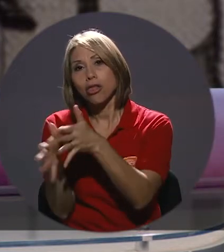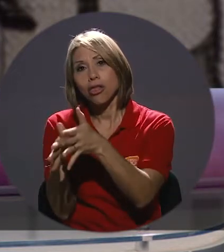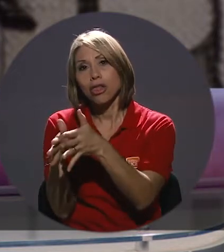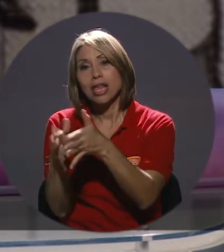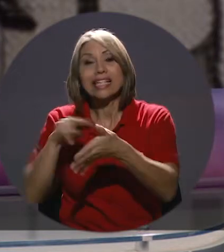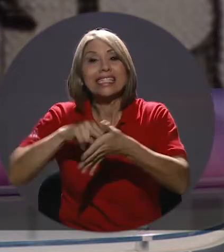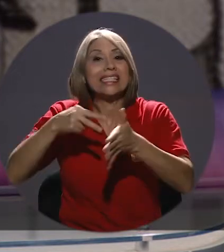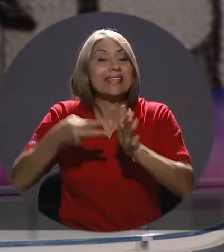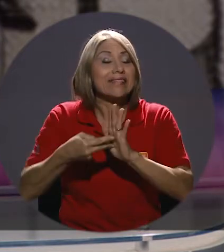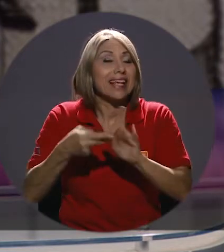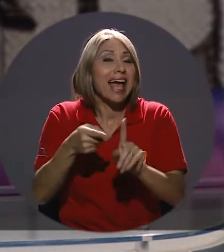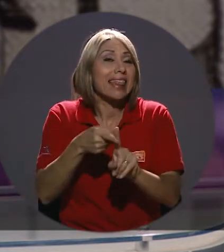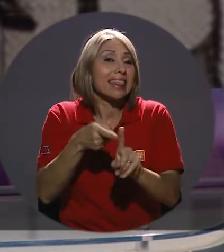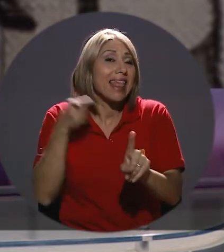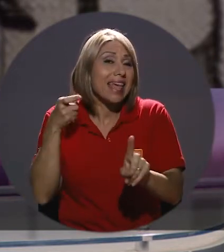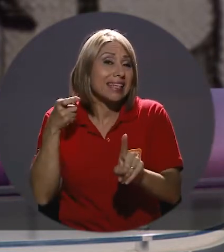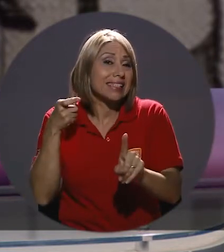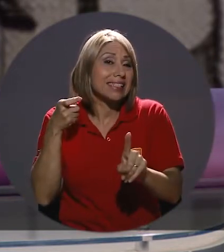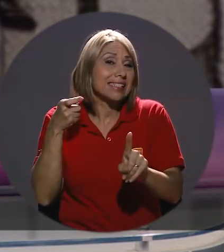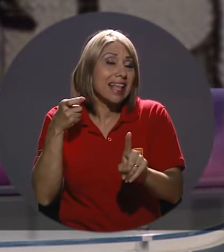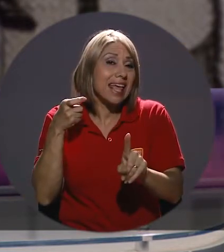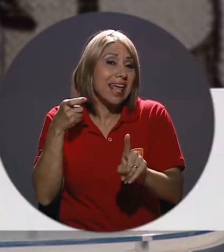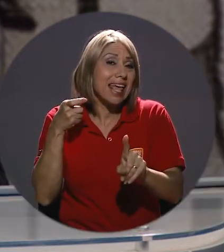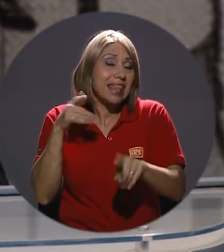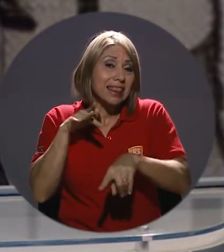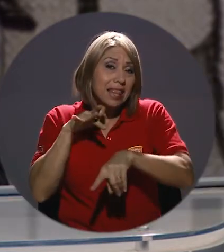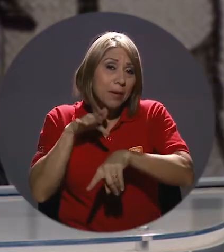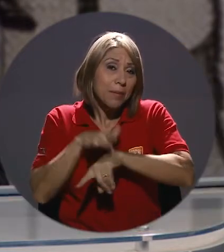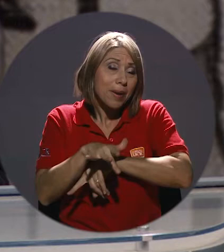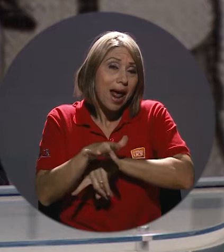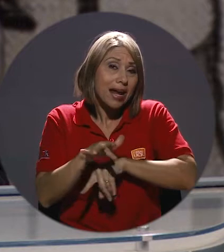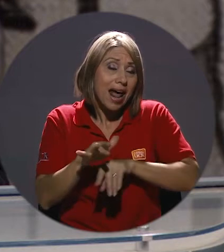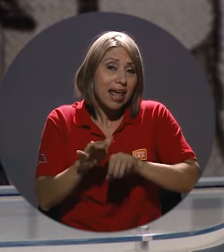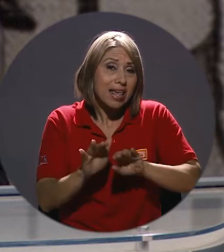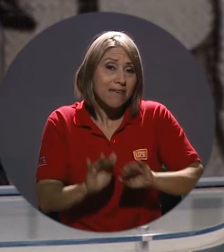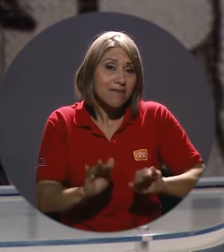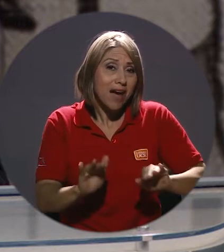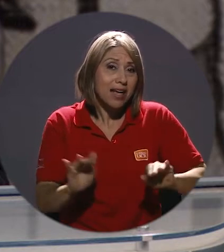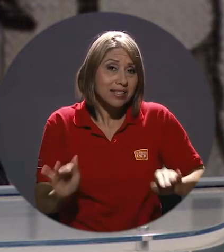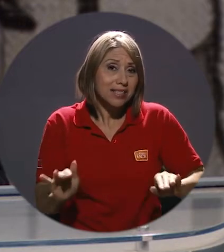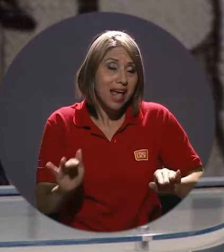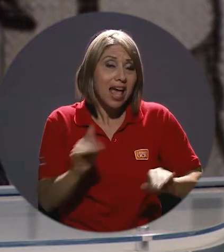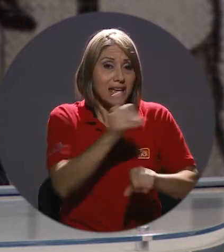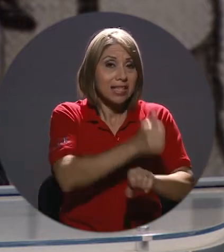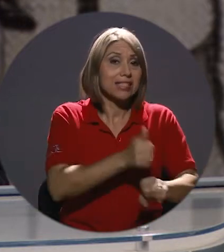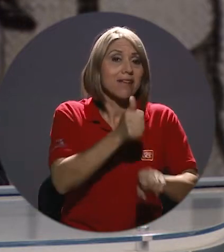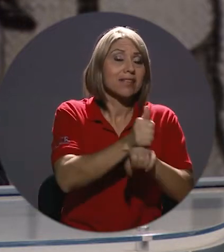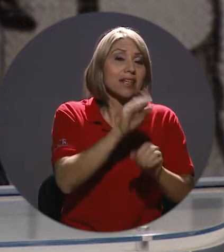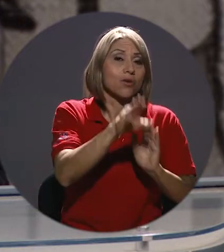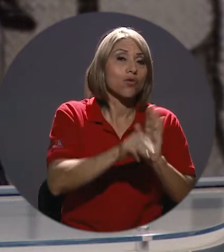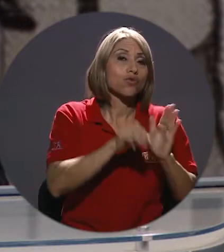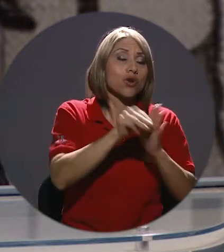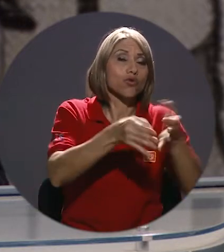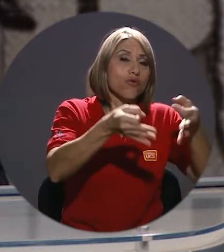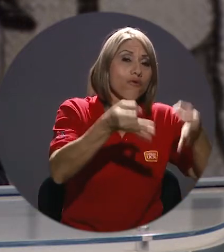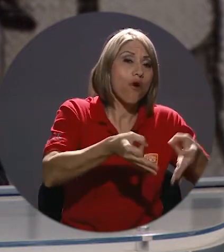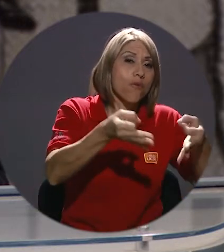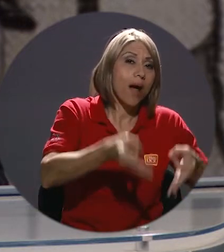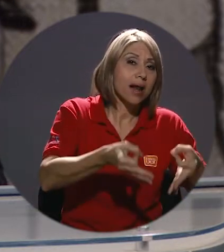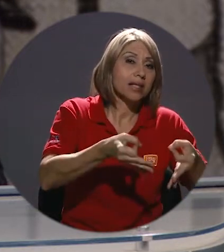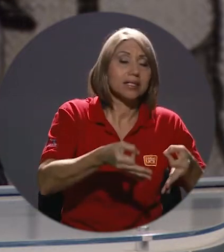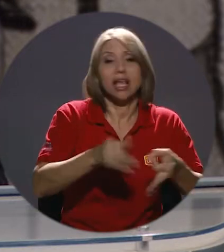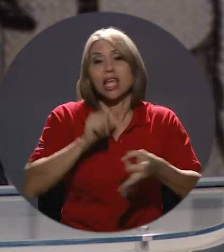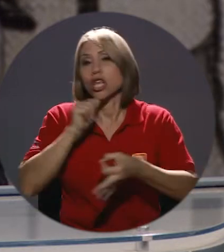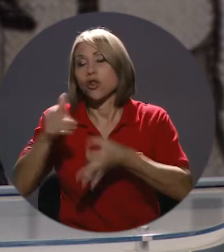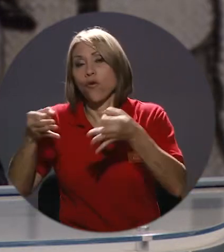a temprana infancia establecer currículos formales y no formales, verdaderamente